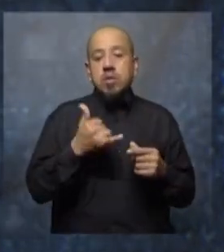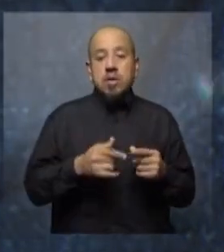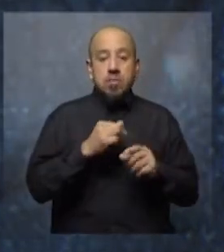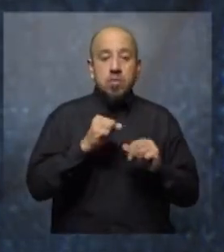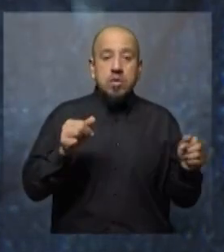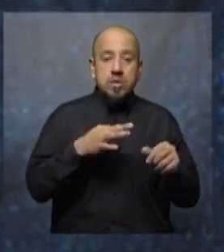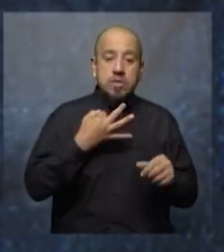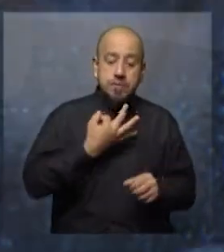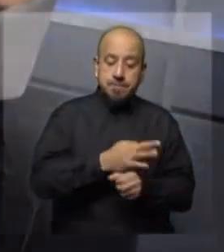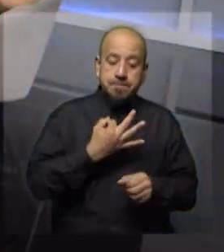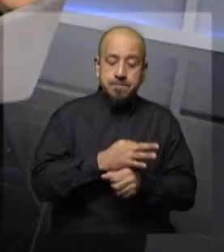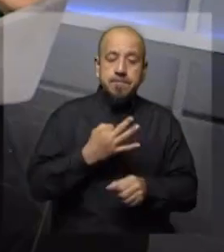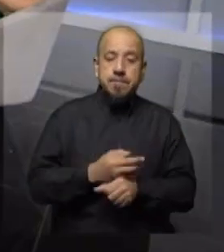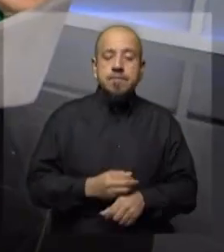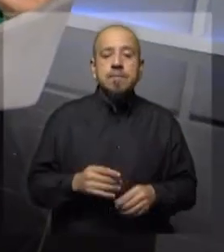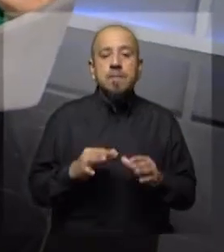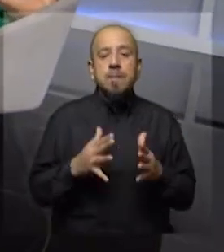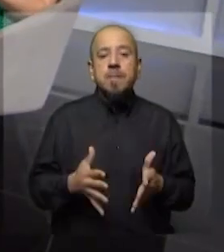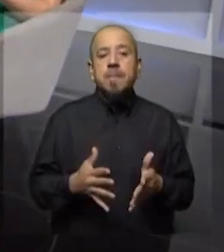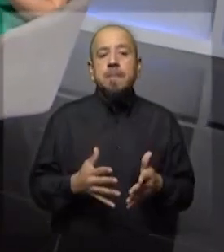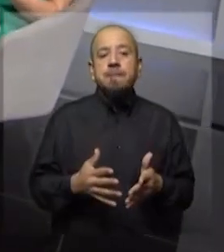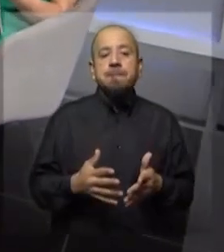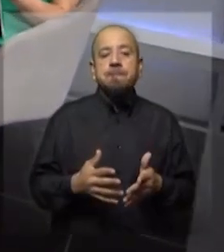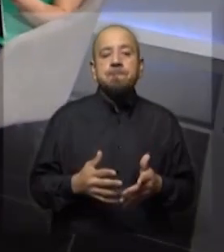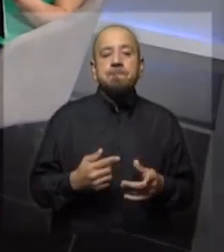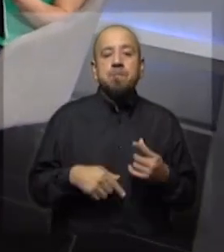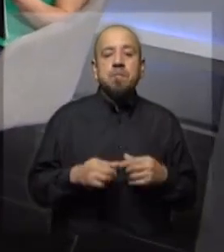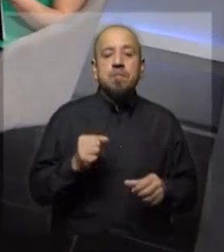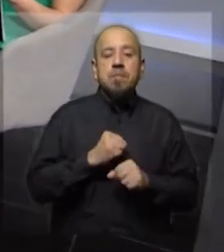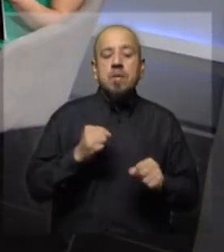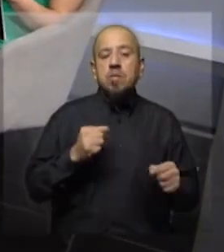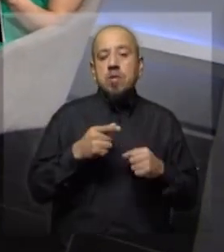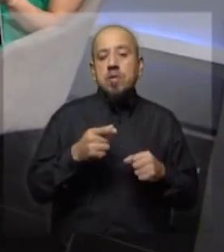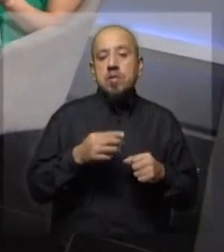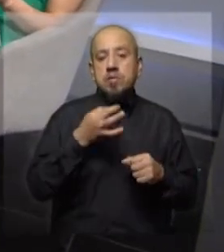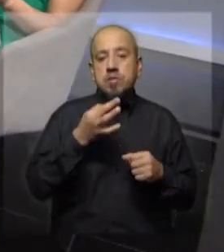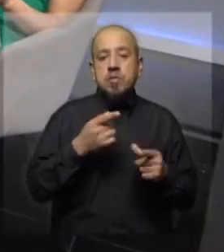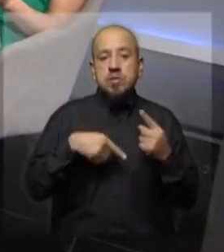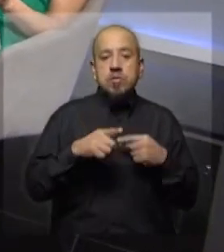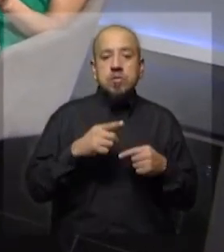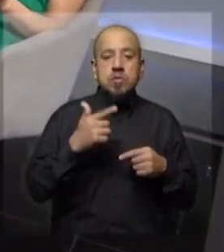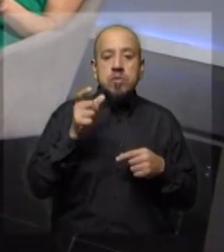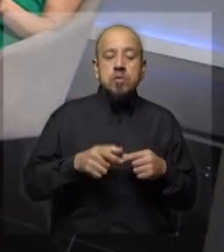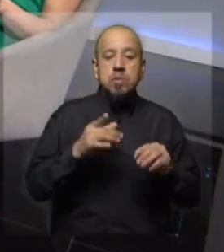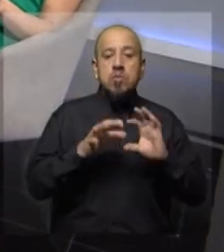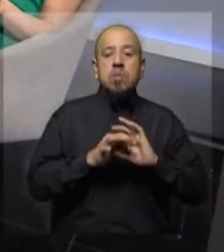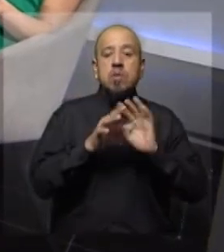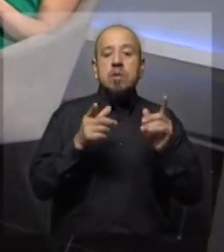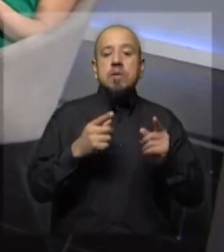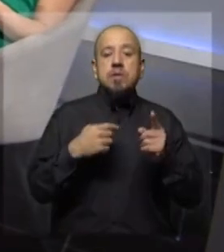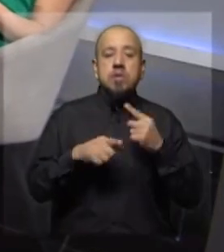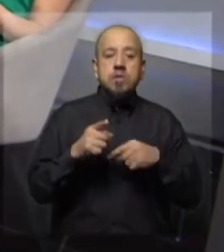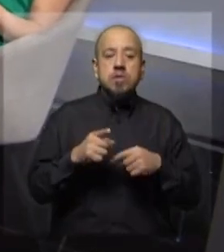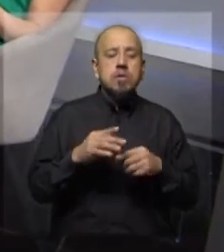poder enseñar que implica no poder constituirse como sujeto para una democracia sí